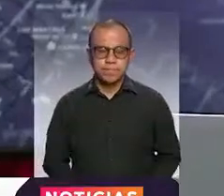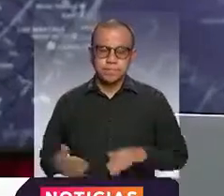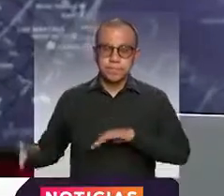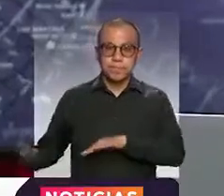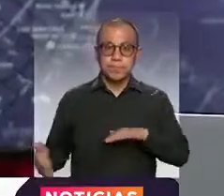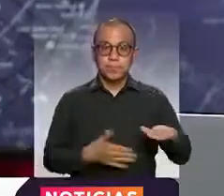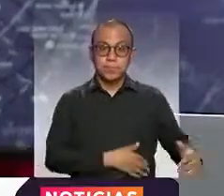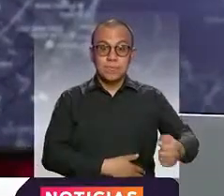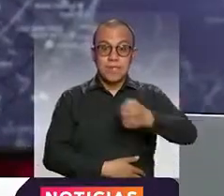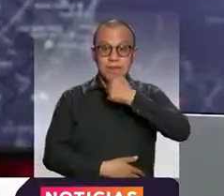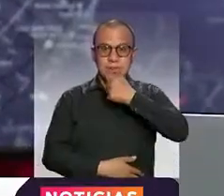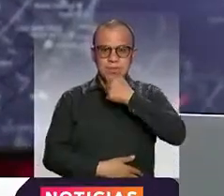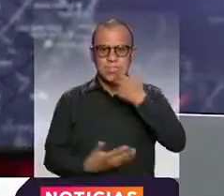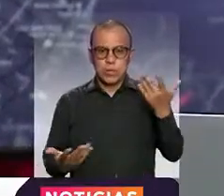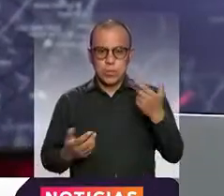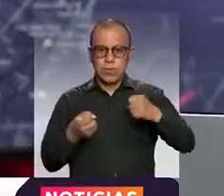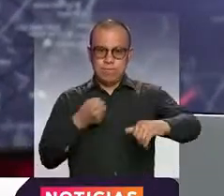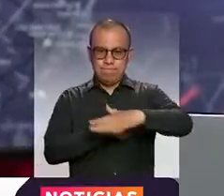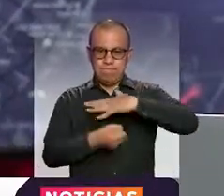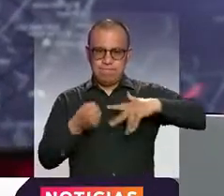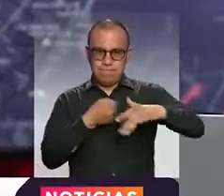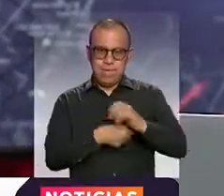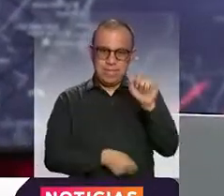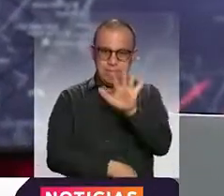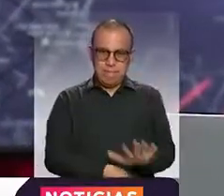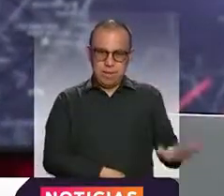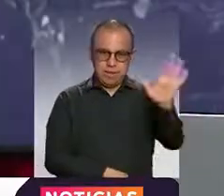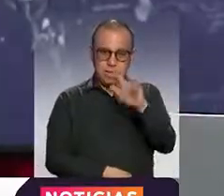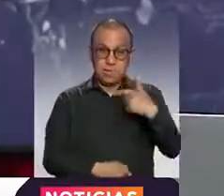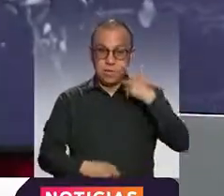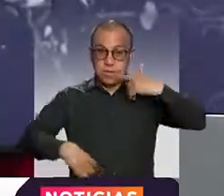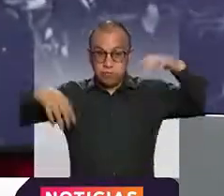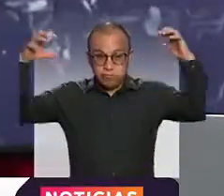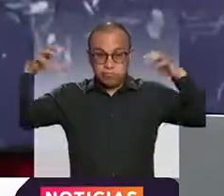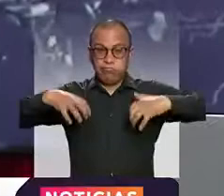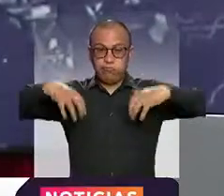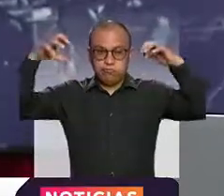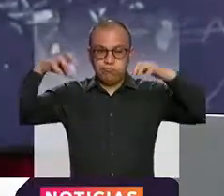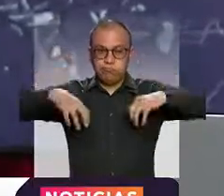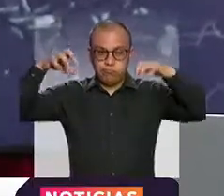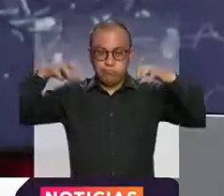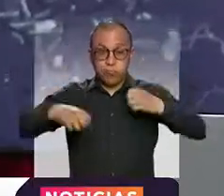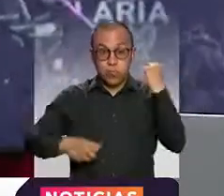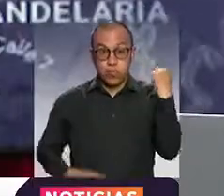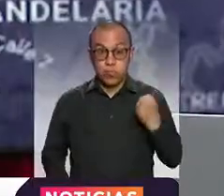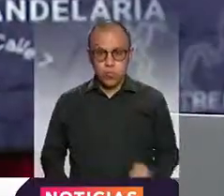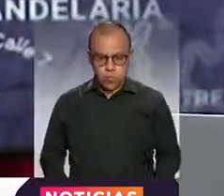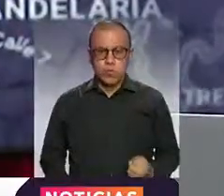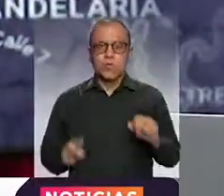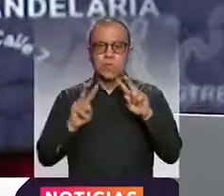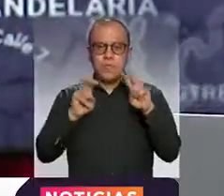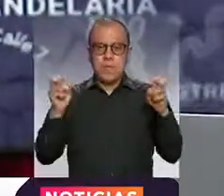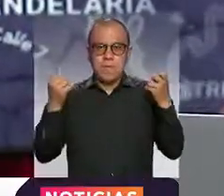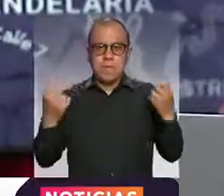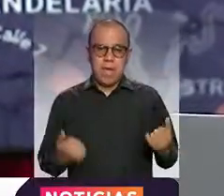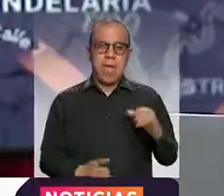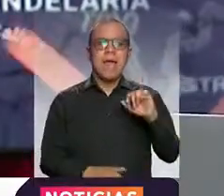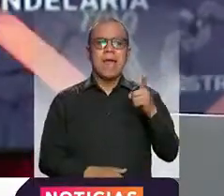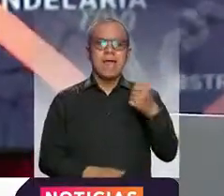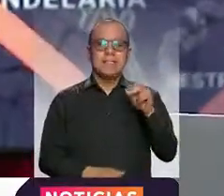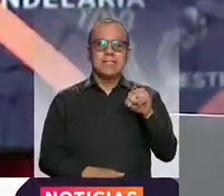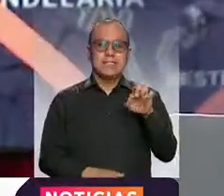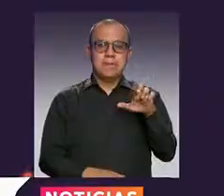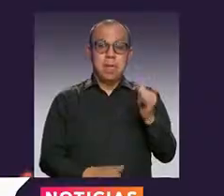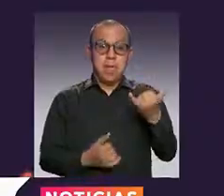Noticias de la región. Hay alerta en varios municipios de Cundinamarca por las fuertes lluvias que se han registrado en las últimas horas. Gachancipá es el más afectado.